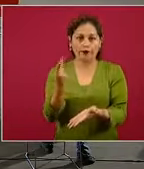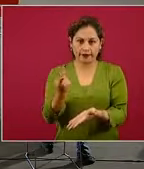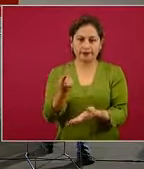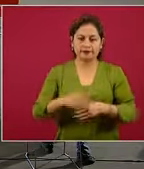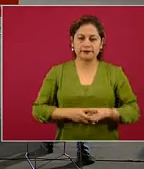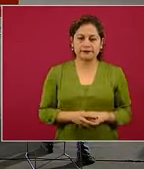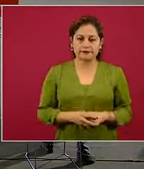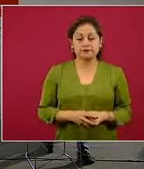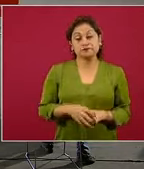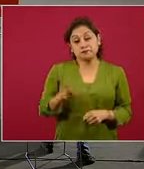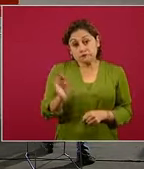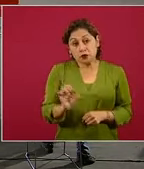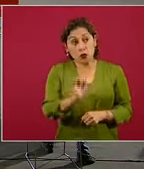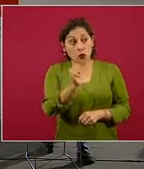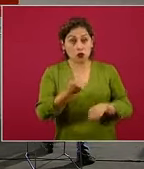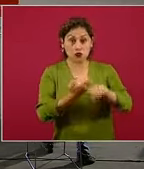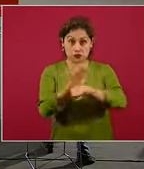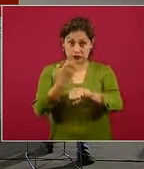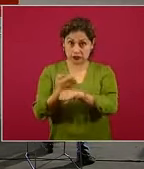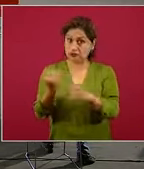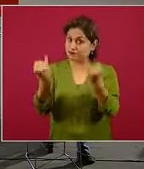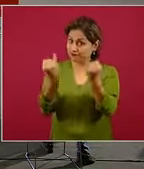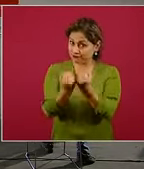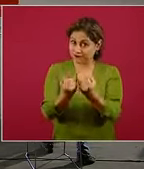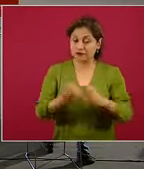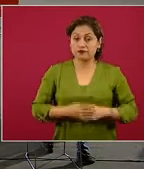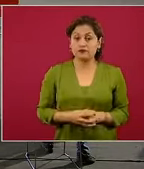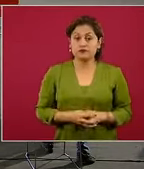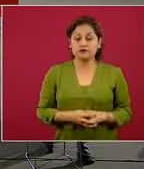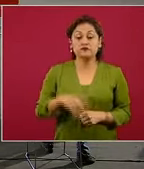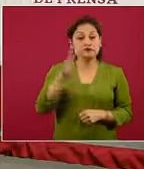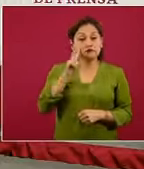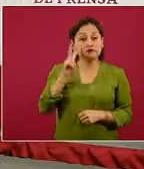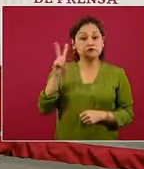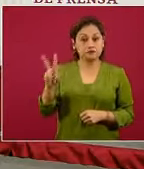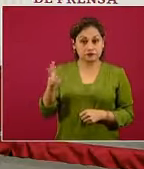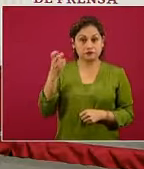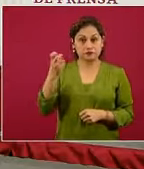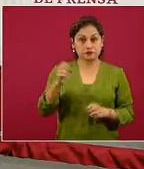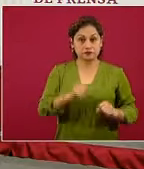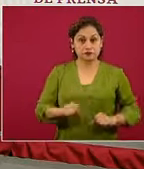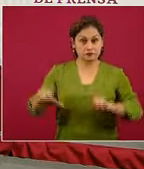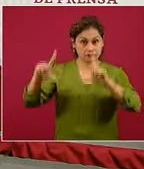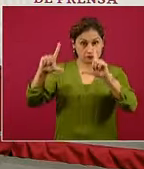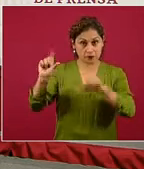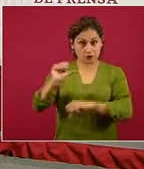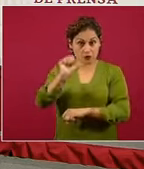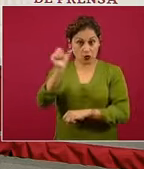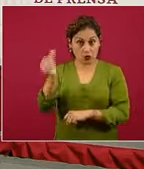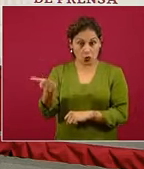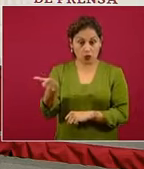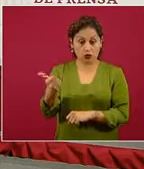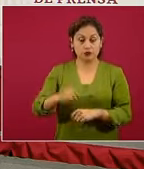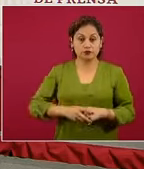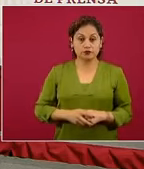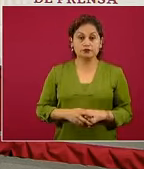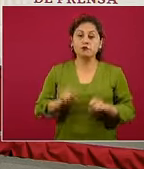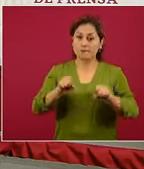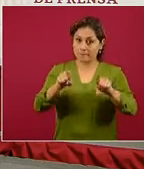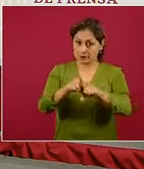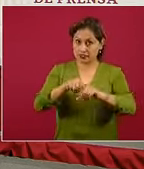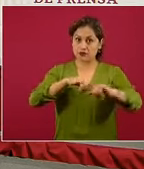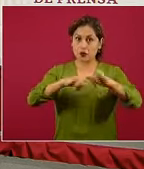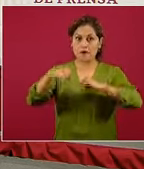demás entidades federativas. De hecho, si vemos el siguiente gráfico, que también es el mapa de riesgo,